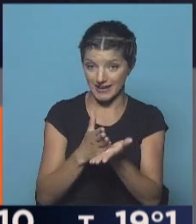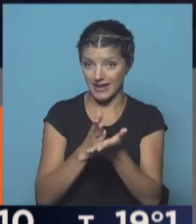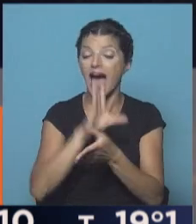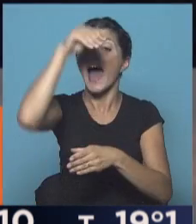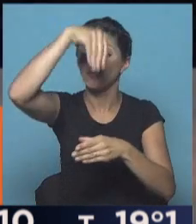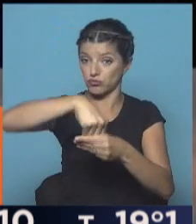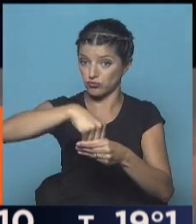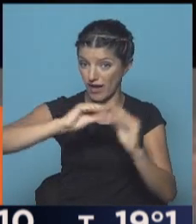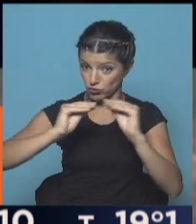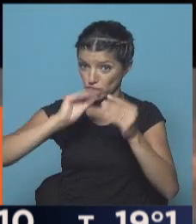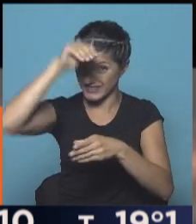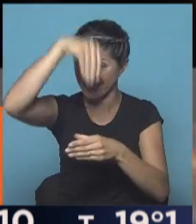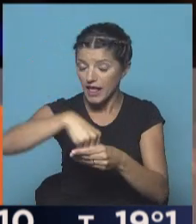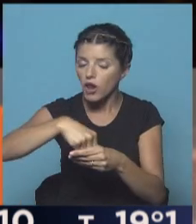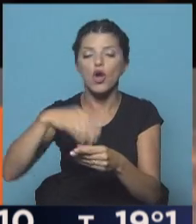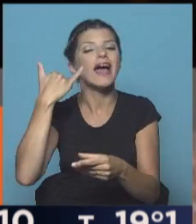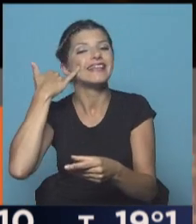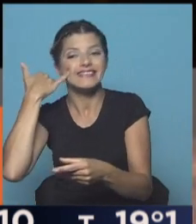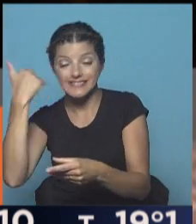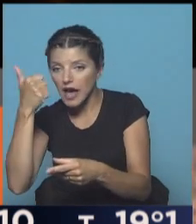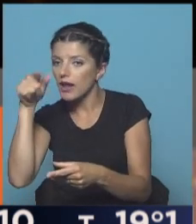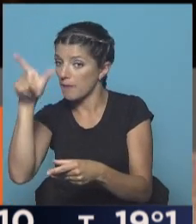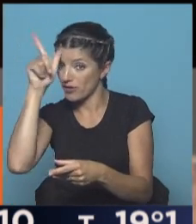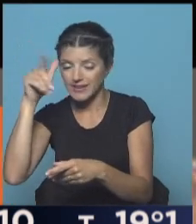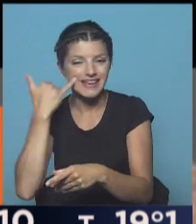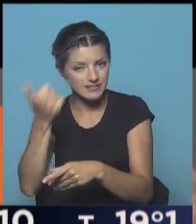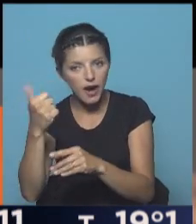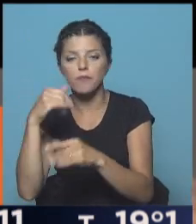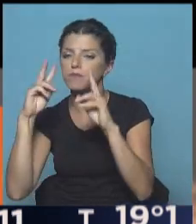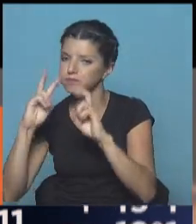Federal ya ha iniciado el correspondiente sumario administrativo.